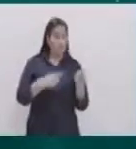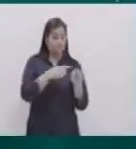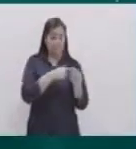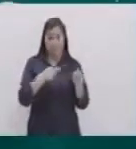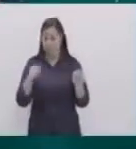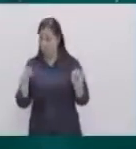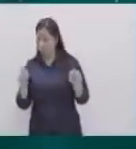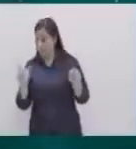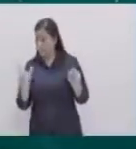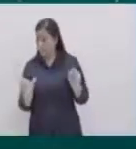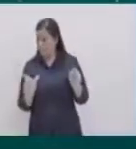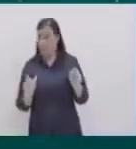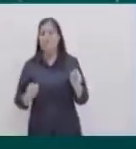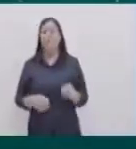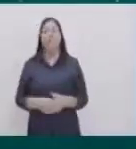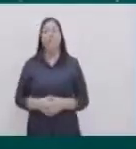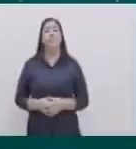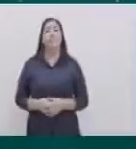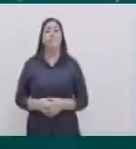y vamos a marcar un arco.